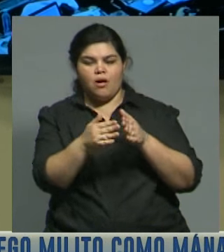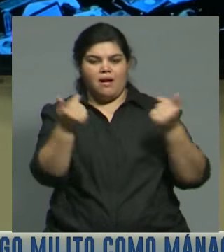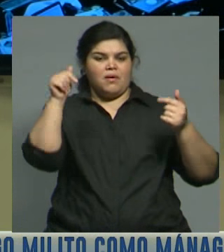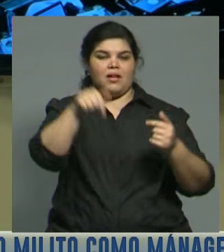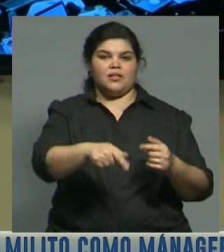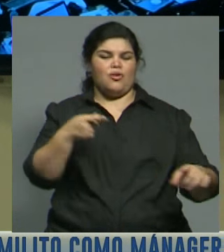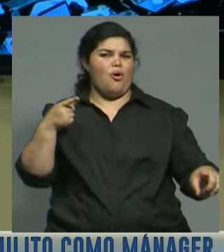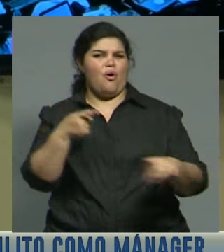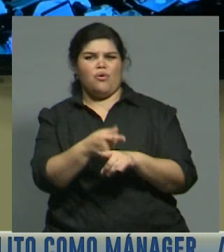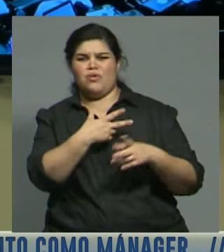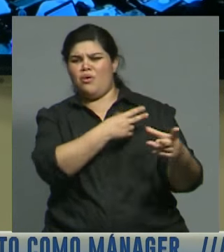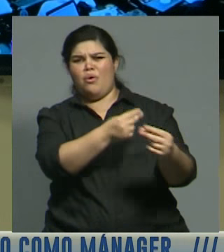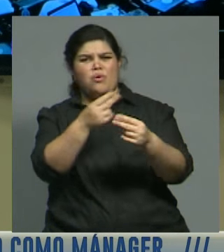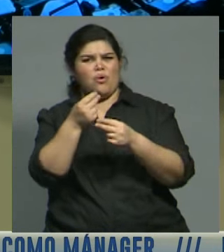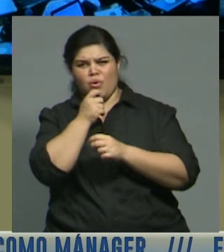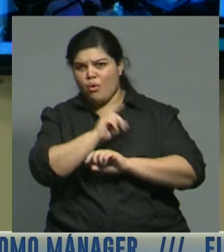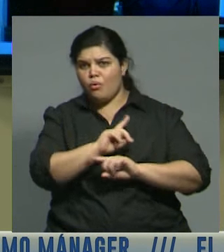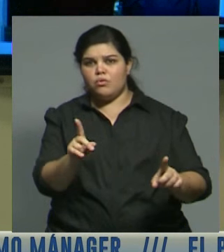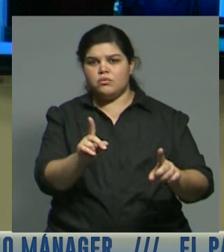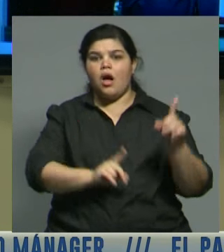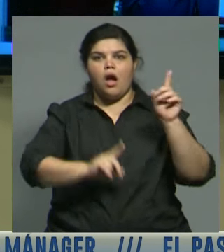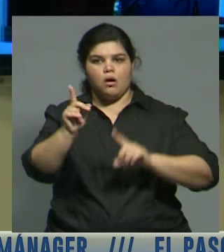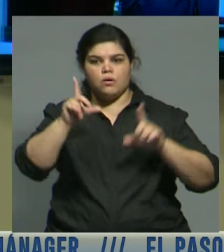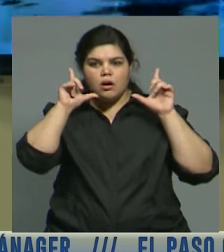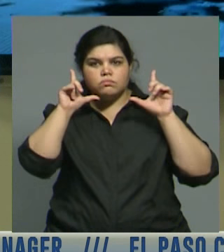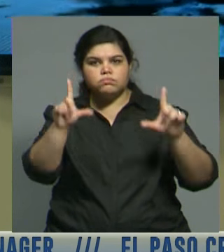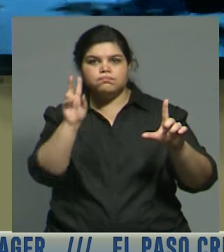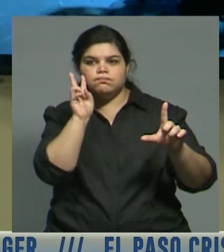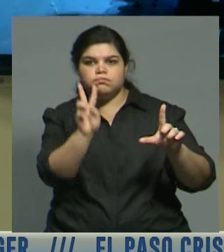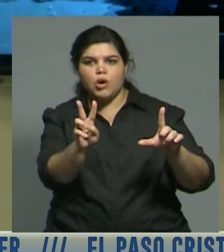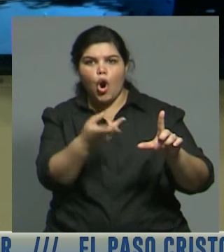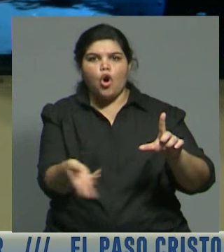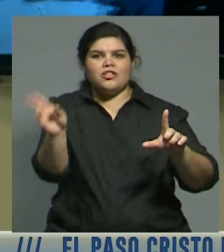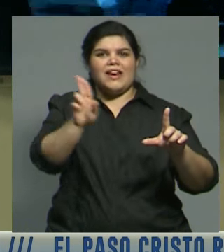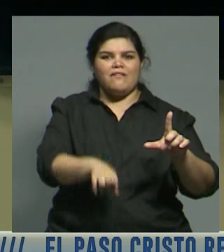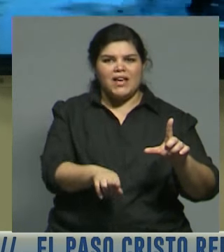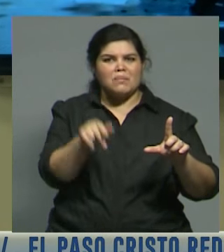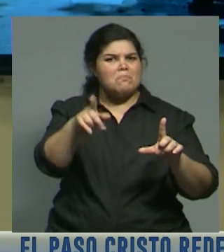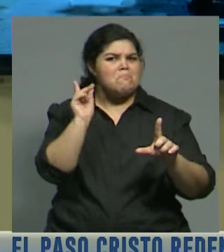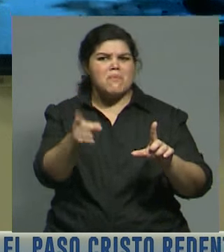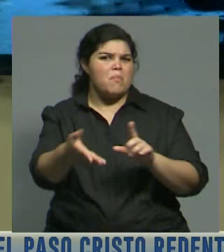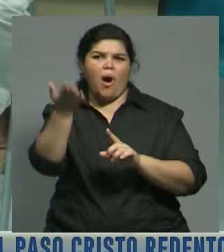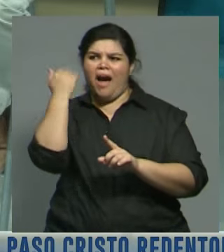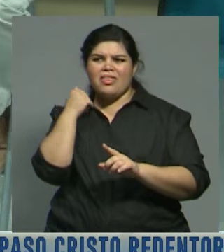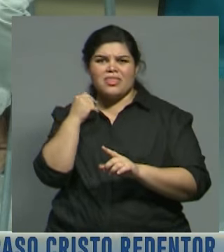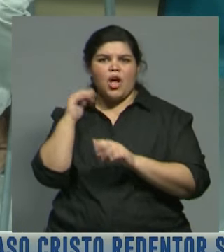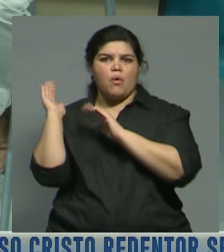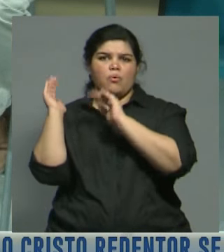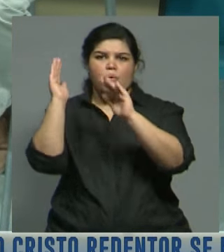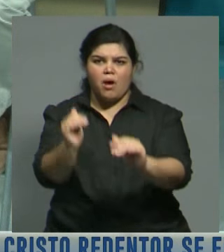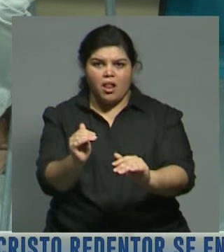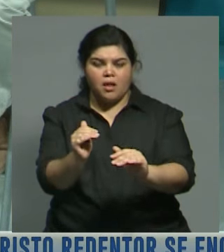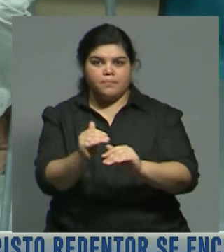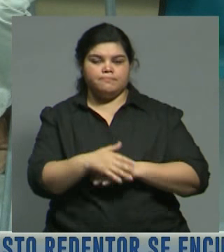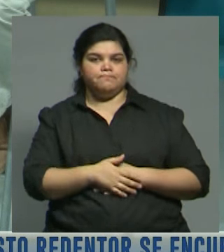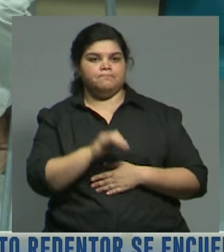que lamentablemente nos ha hecho ver imágenes que los argentinos pensamos que no íbamos a tener que volver a ver en mucho tiempo, ¿no? Exacto, exacto, la verdad que sí. Te invito